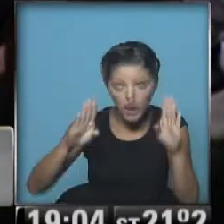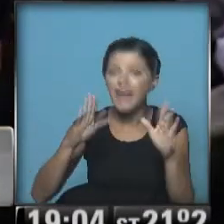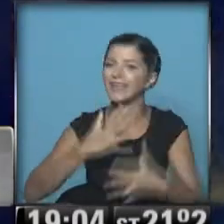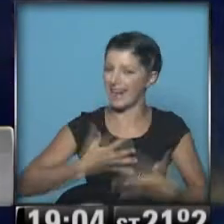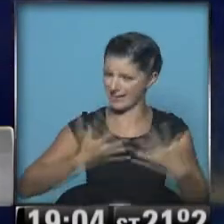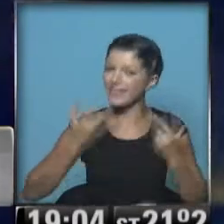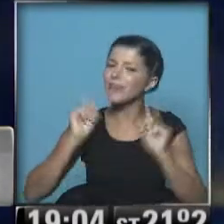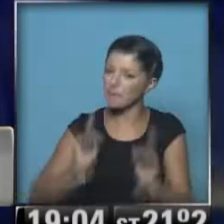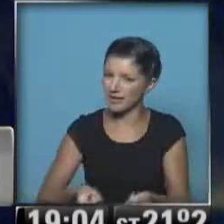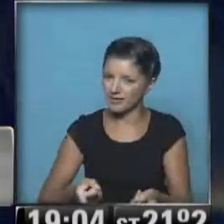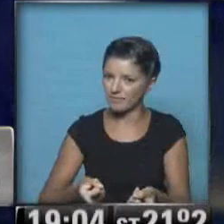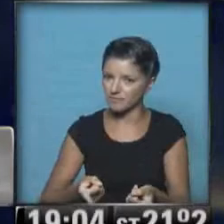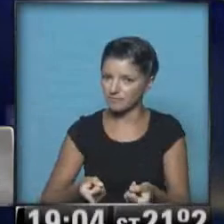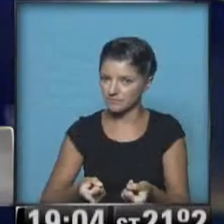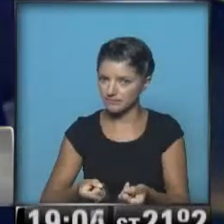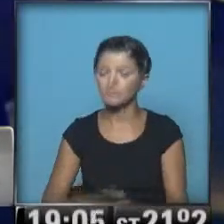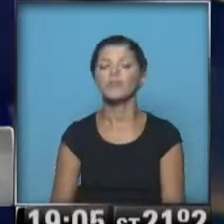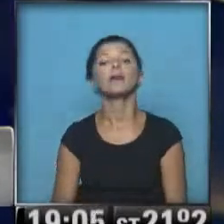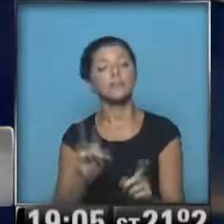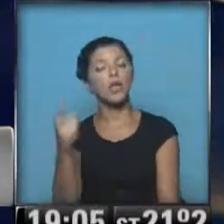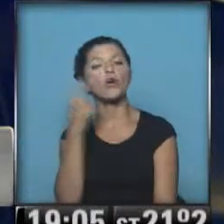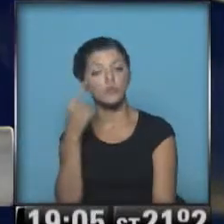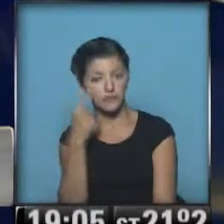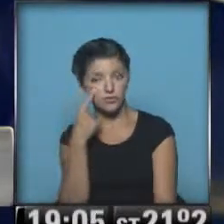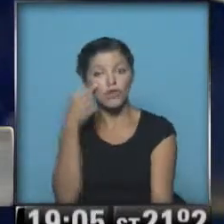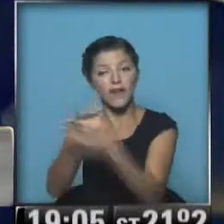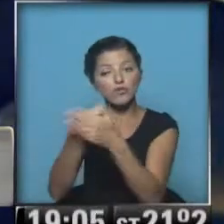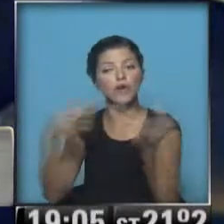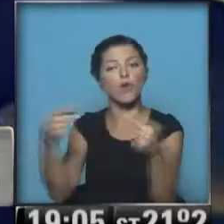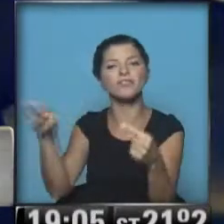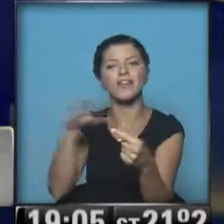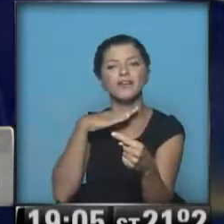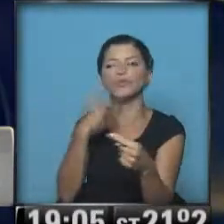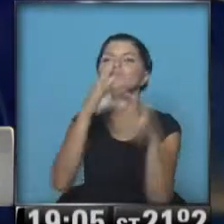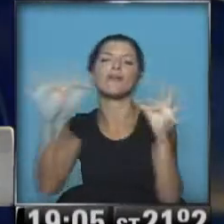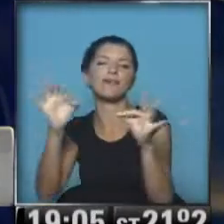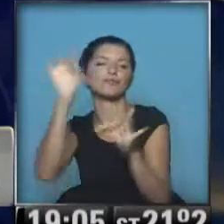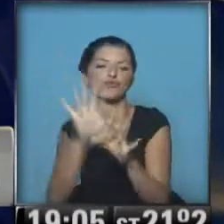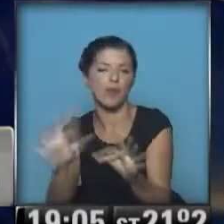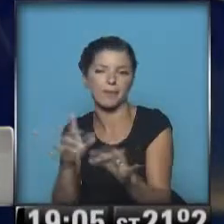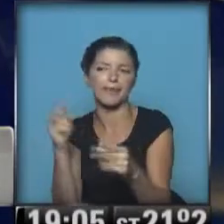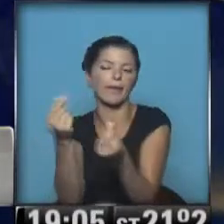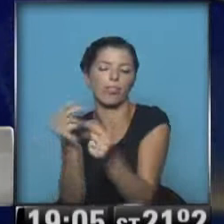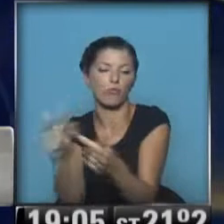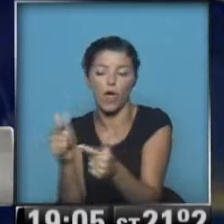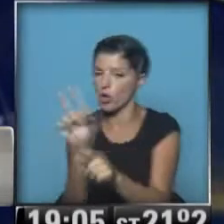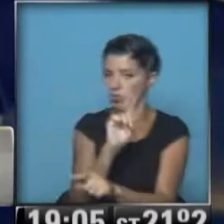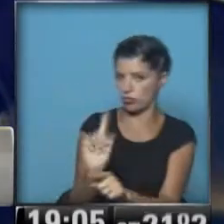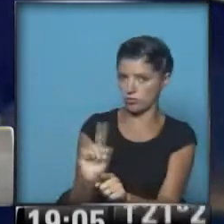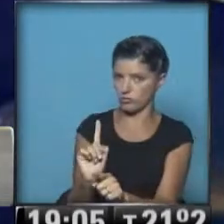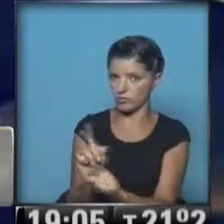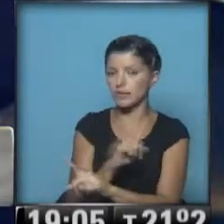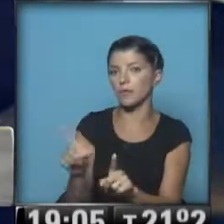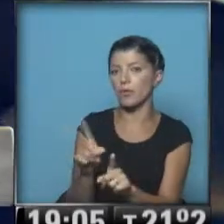alegría, y sabiendo que la lucha contra el delito no es una frase vacía ni una frase que está cargada de discurso